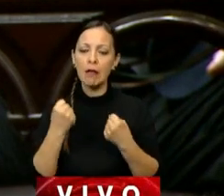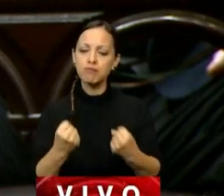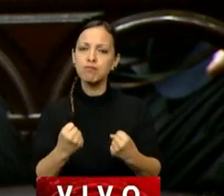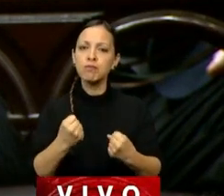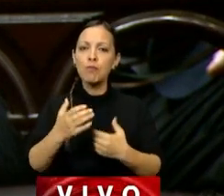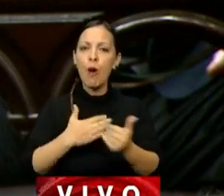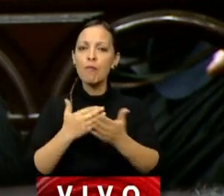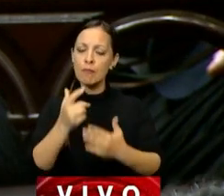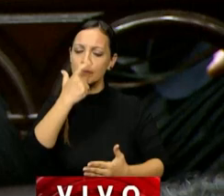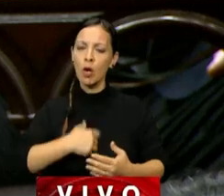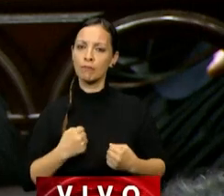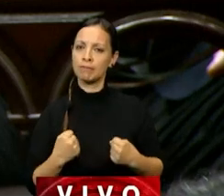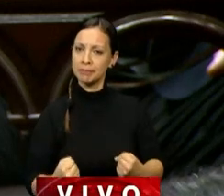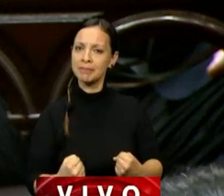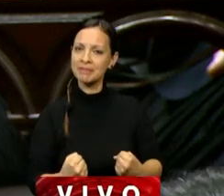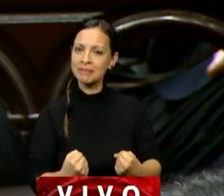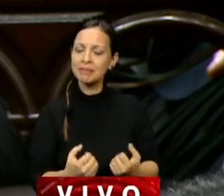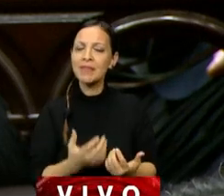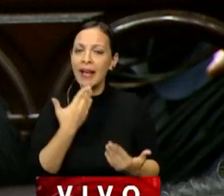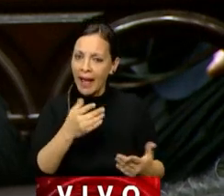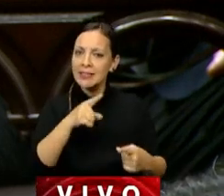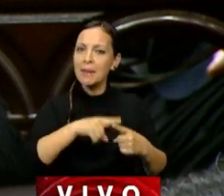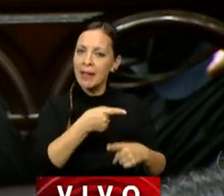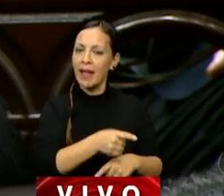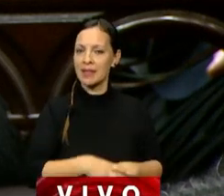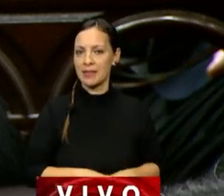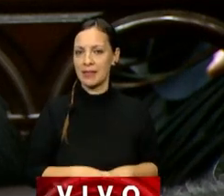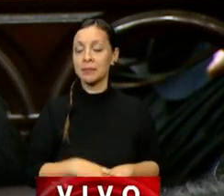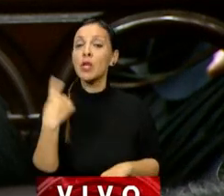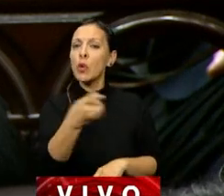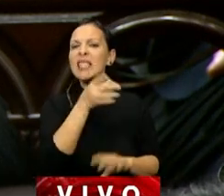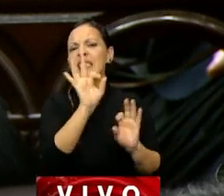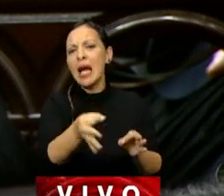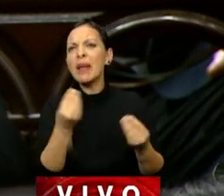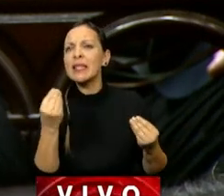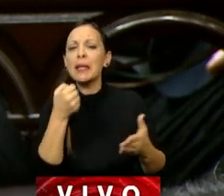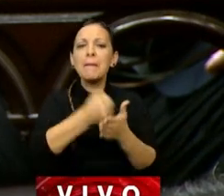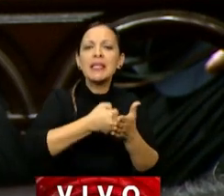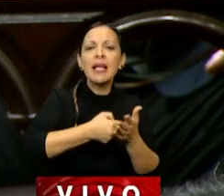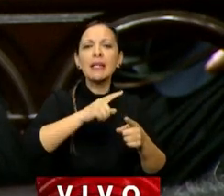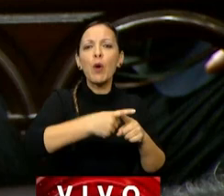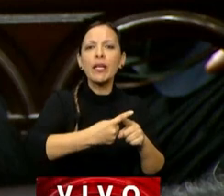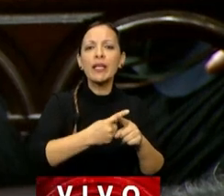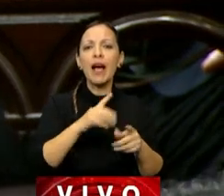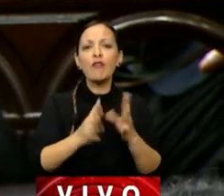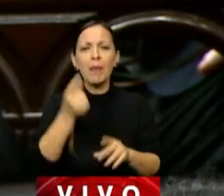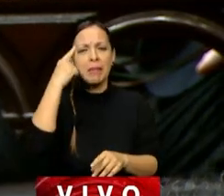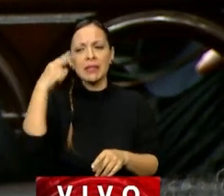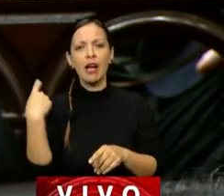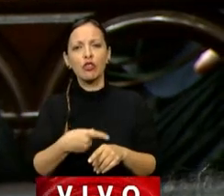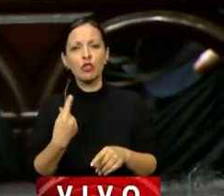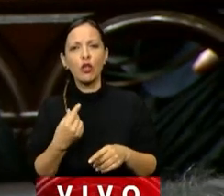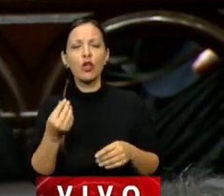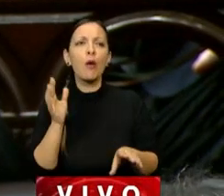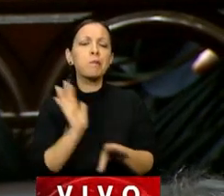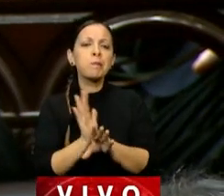madera. Y ustedes saben lo que pensamos nosotros respecto a la militancia política, que lejos de